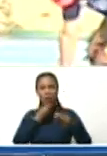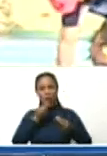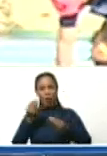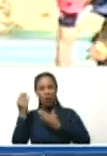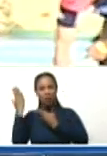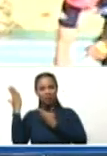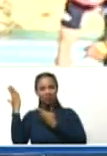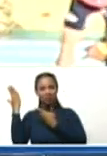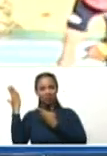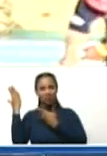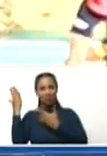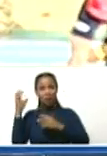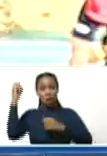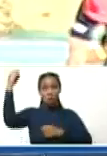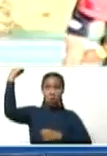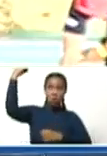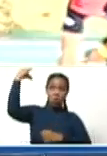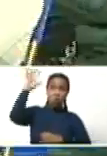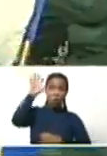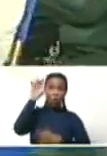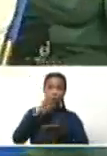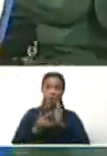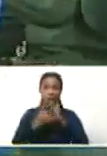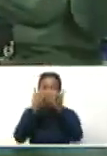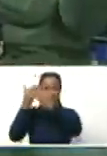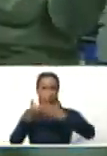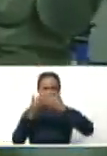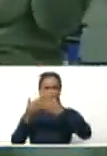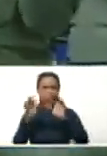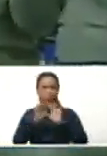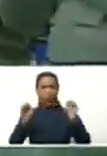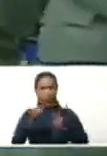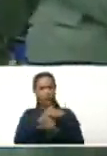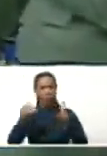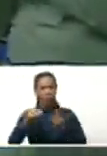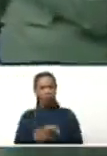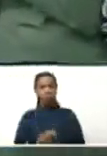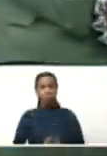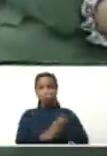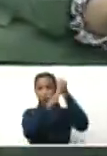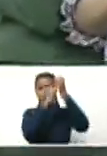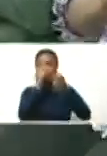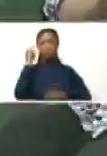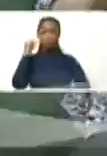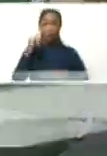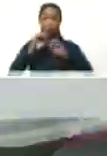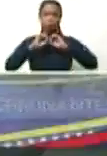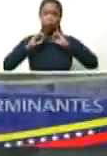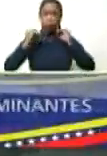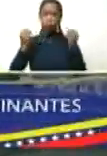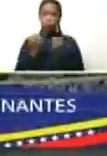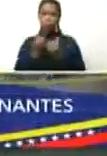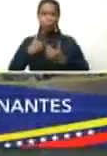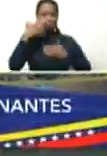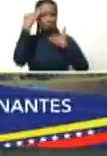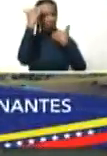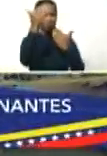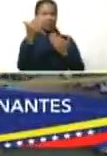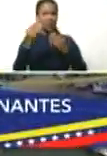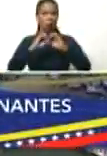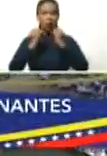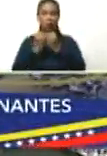pues. La luz de la patria son los estudiantes de educación media, sus líderes, sus organizaciones. Mi saludo a la